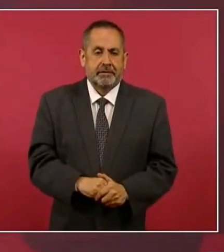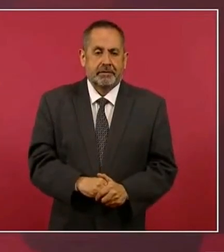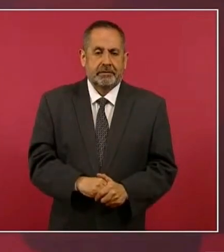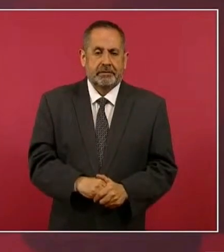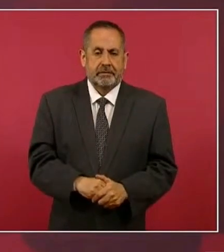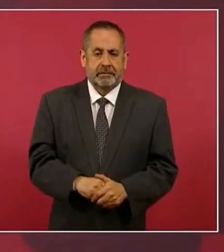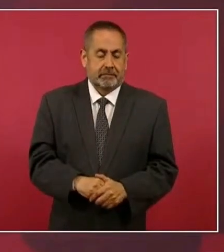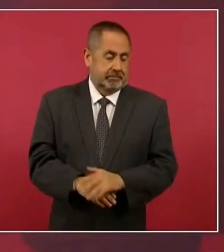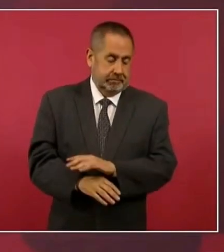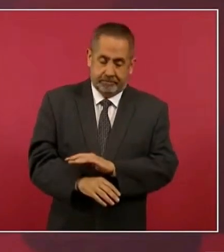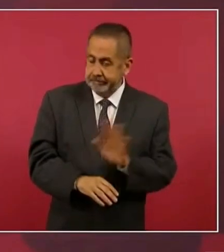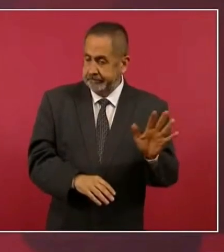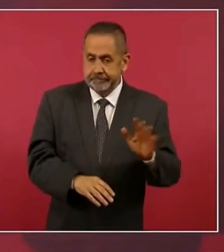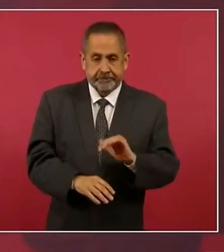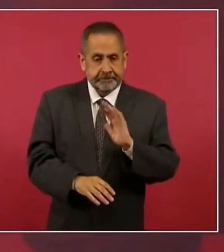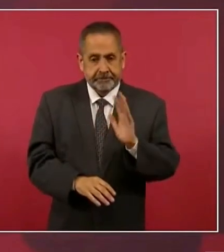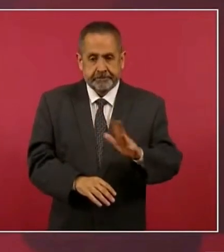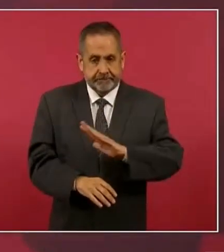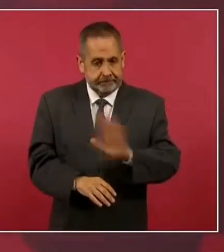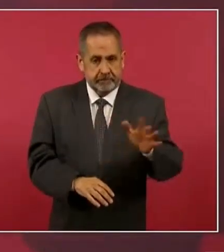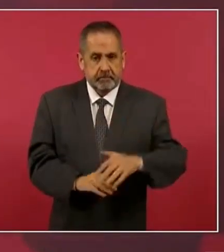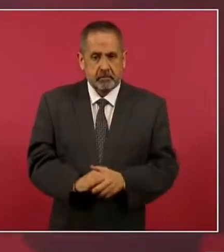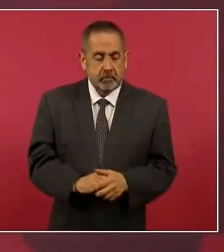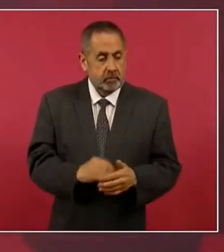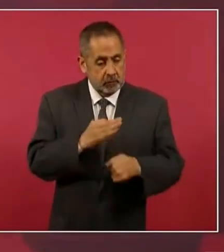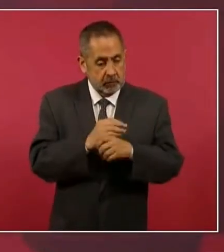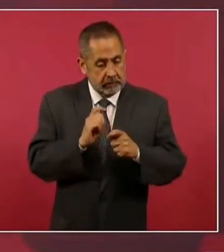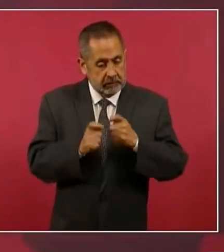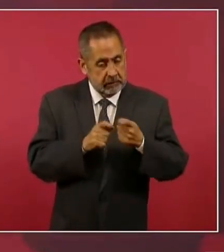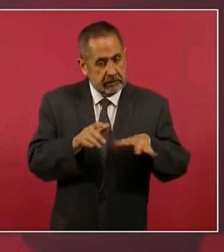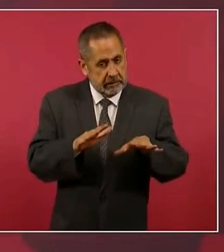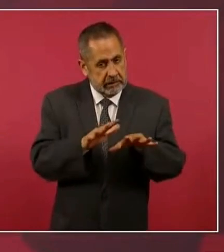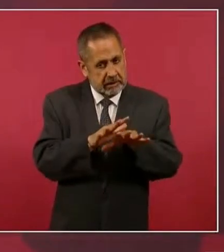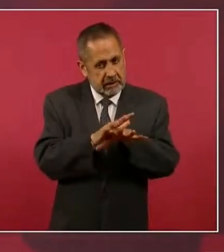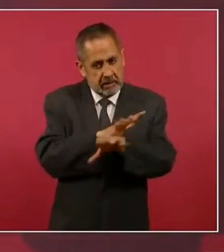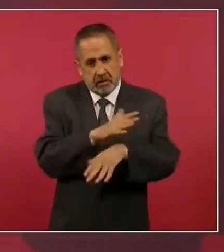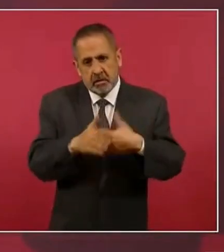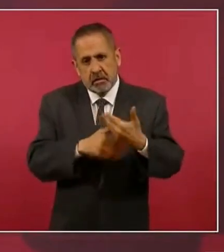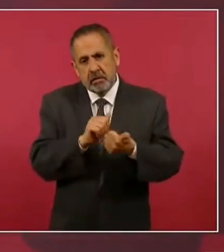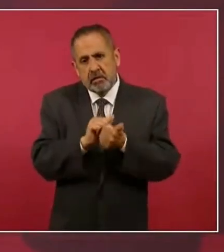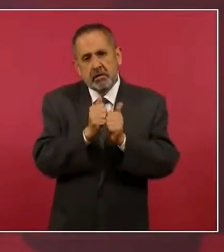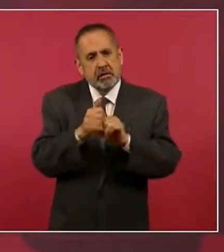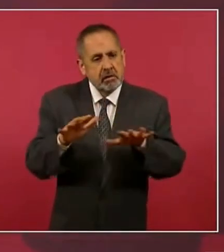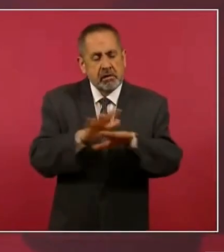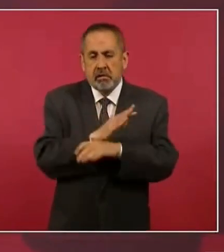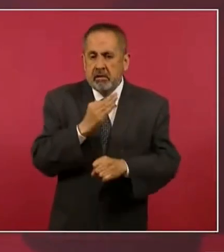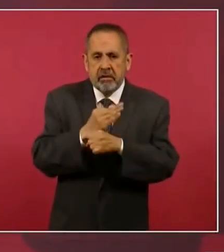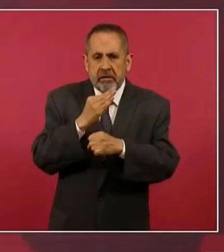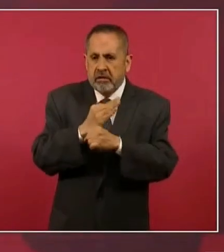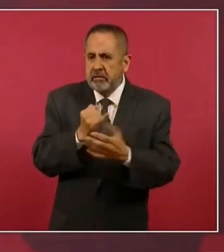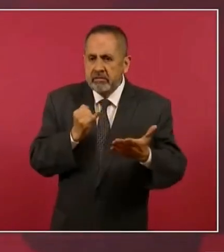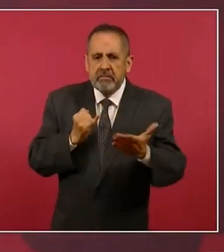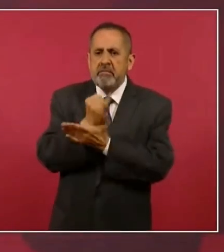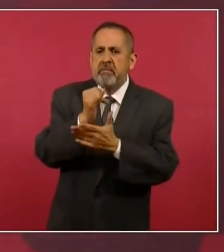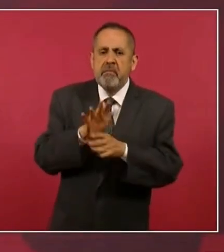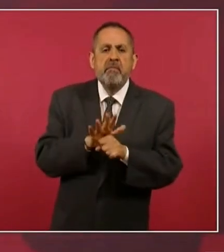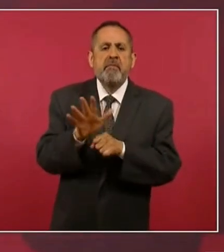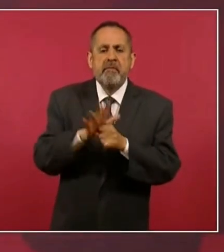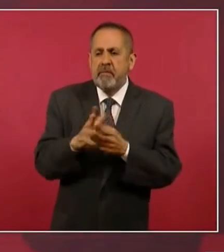Y ya no, porque como estamos en un proceso de transformación, son momentos de definiciones.